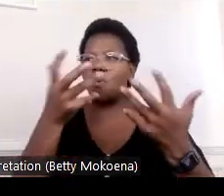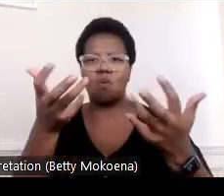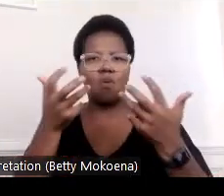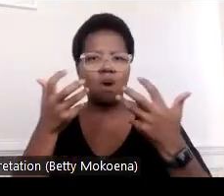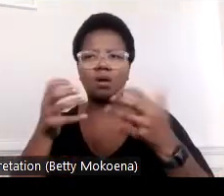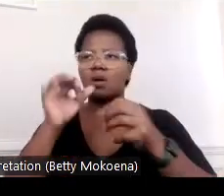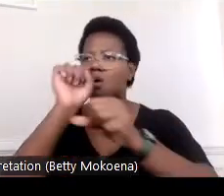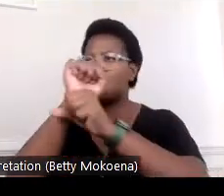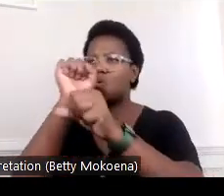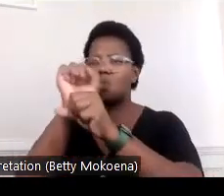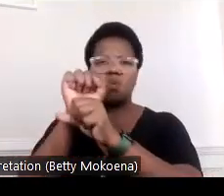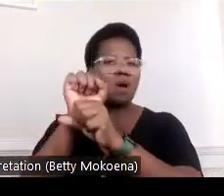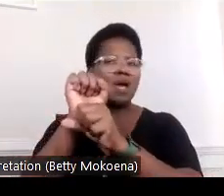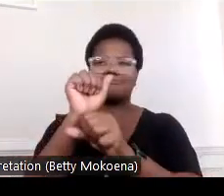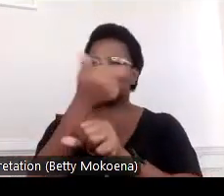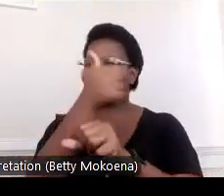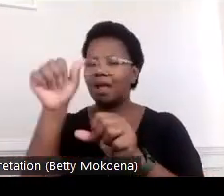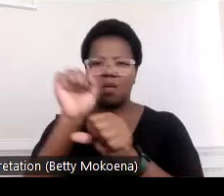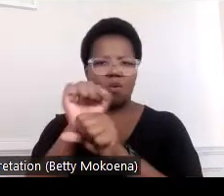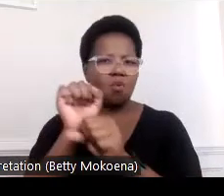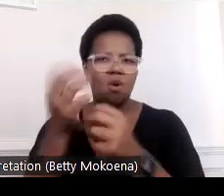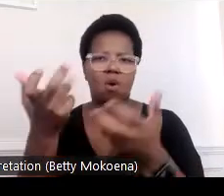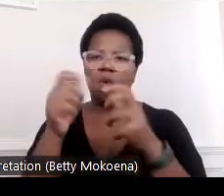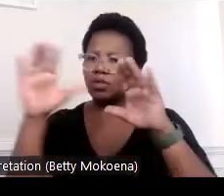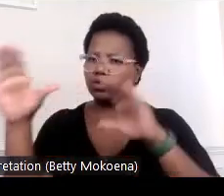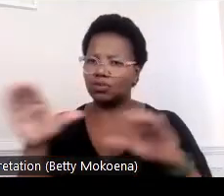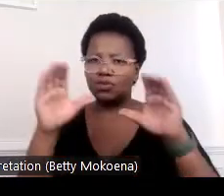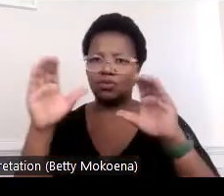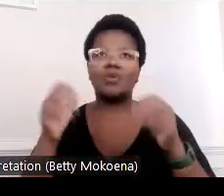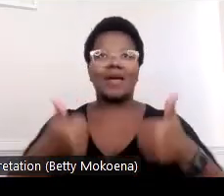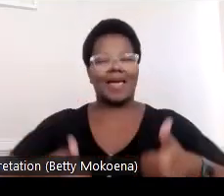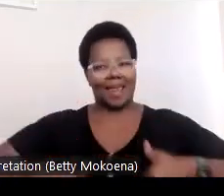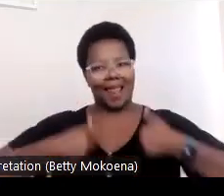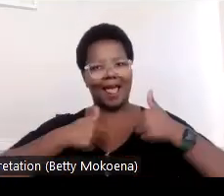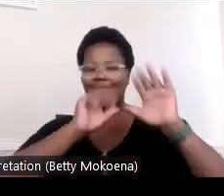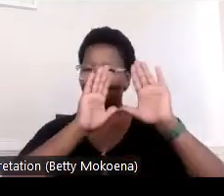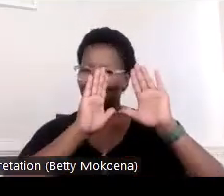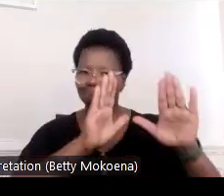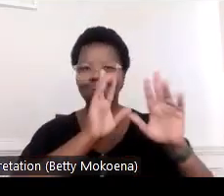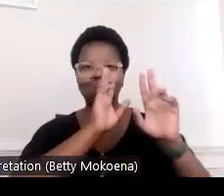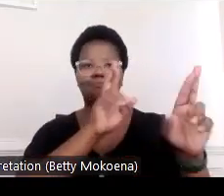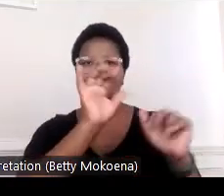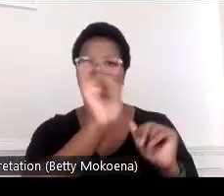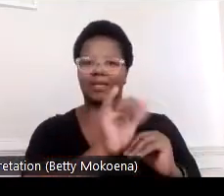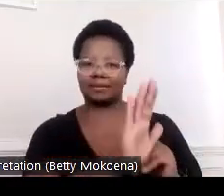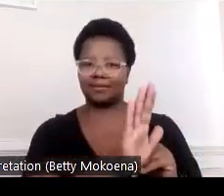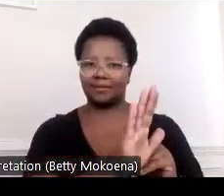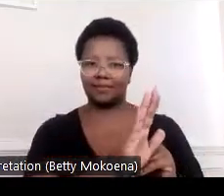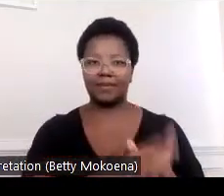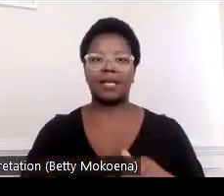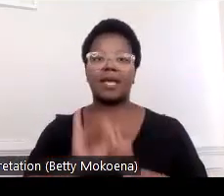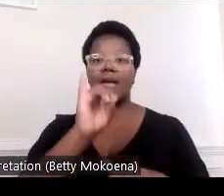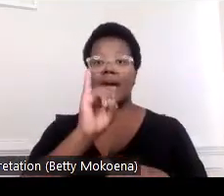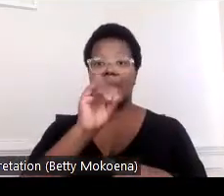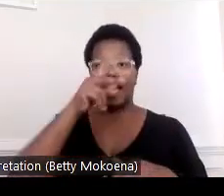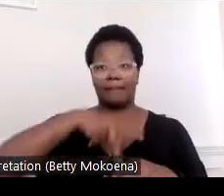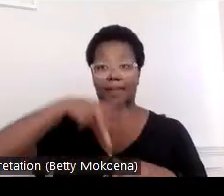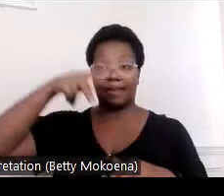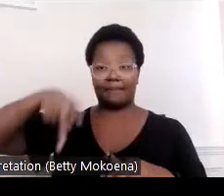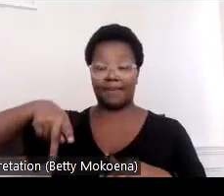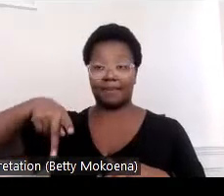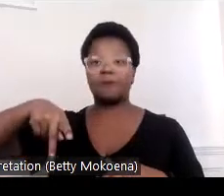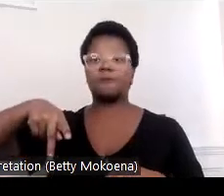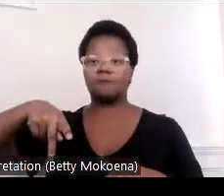quiera vivir trabajar en el tipo de trabajo que quieran hacer verdad su vida Debería ser su vida y el